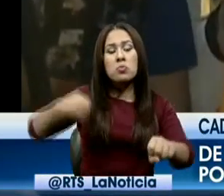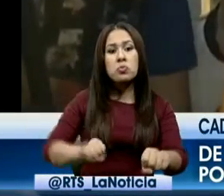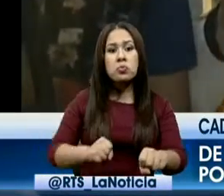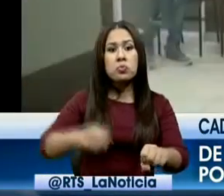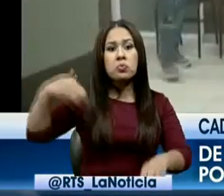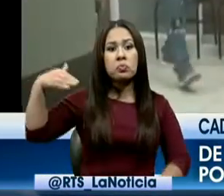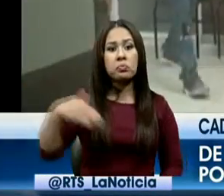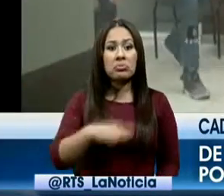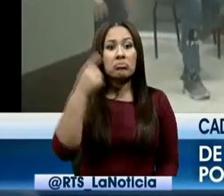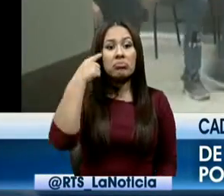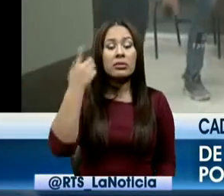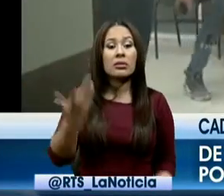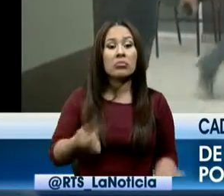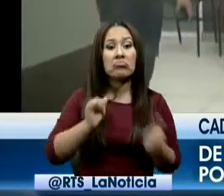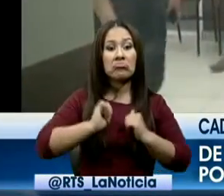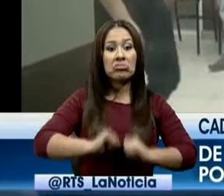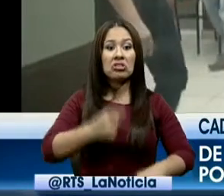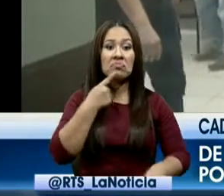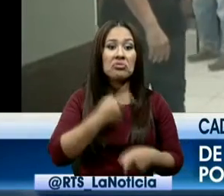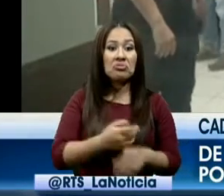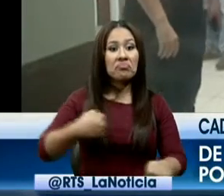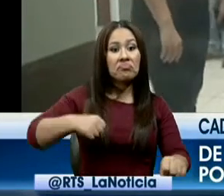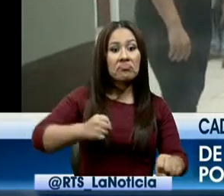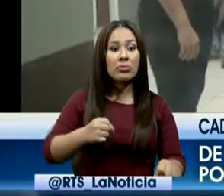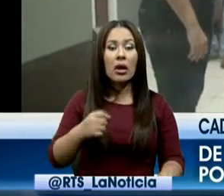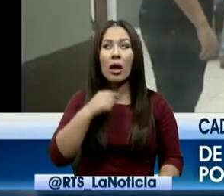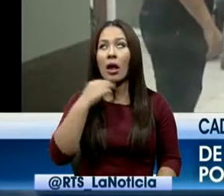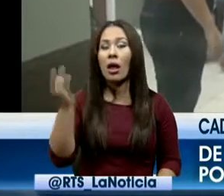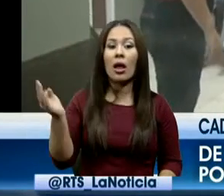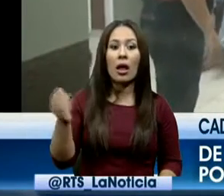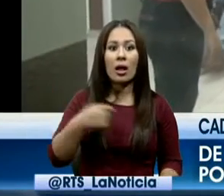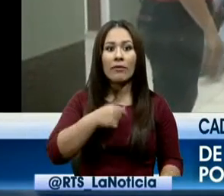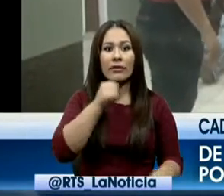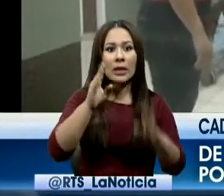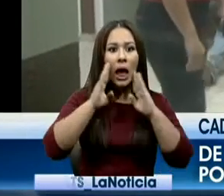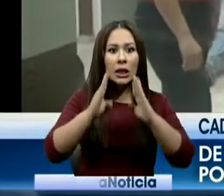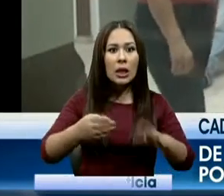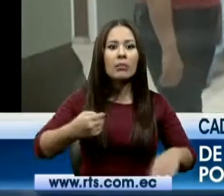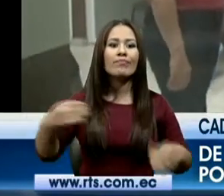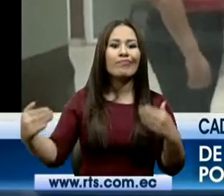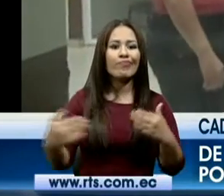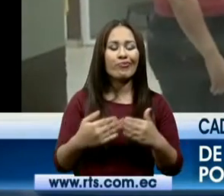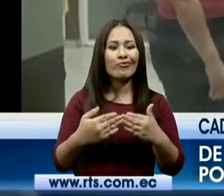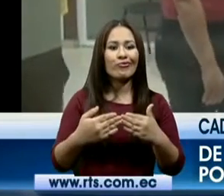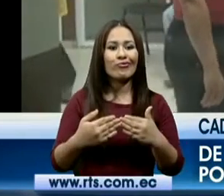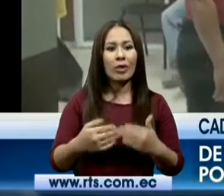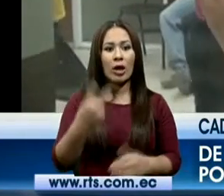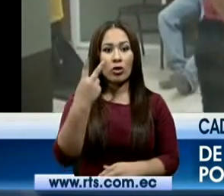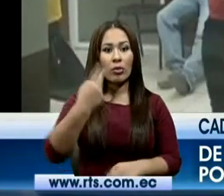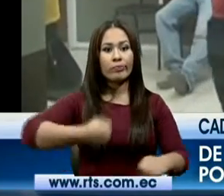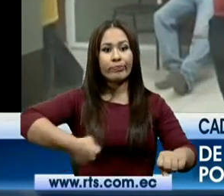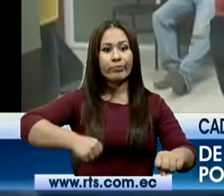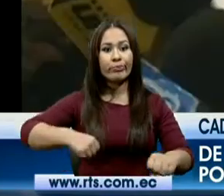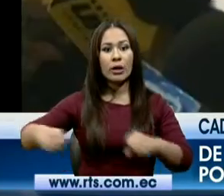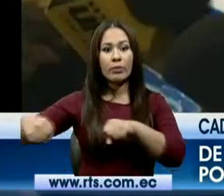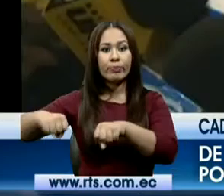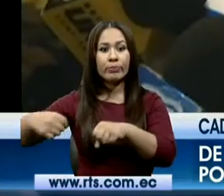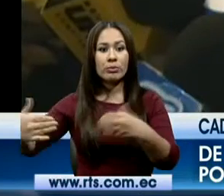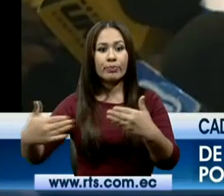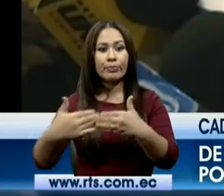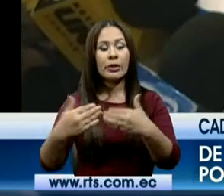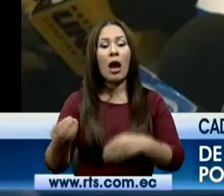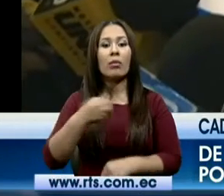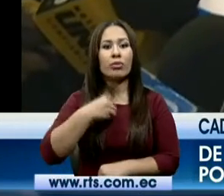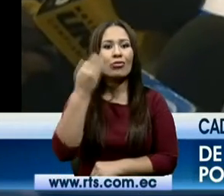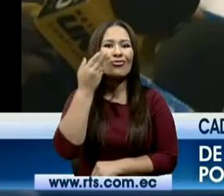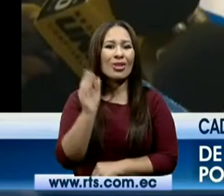Quizá pensaba... Según versiones de la fiscal de tránsito, Mariela Espinosa, se habría tratado de un choque entre dos motocicletas. Los pocos datos que